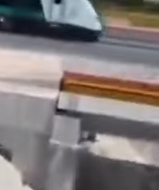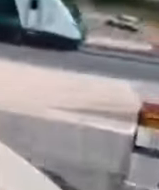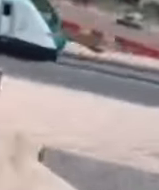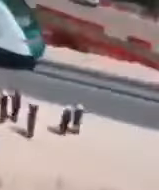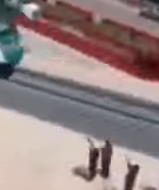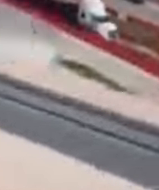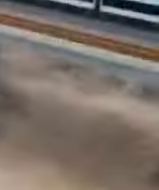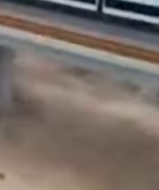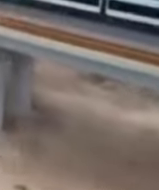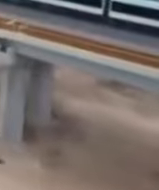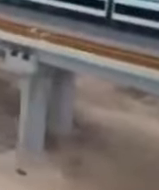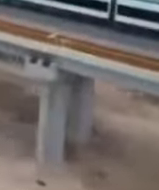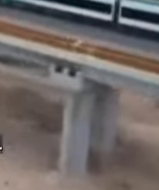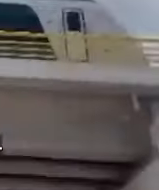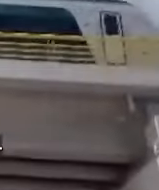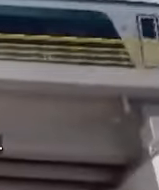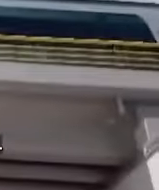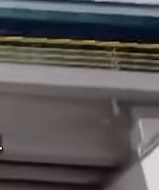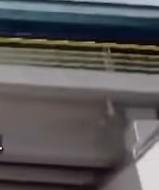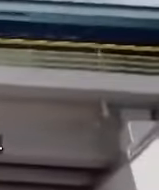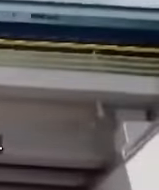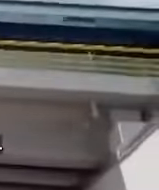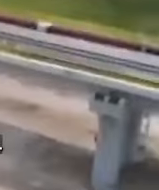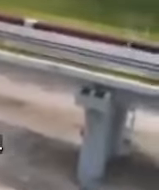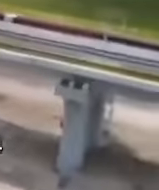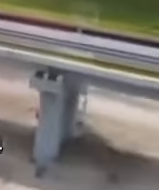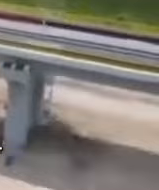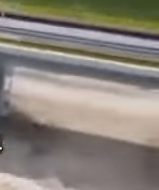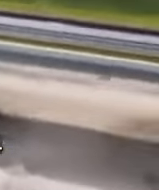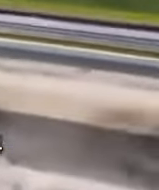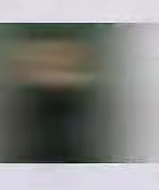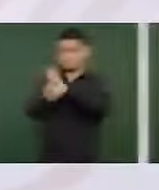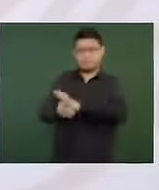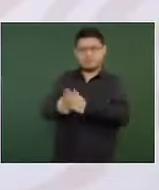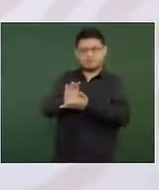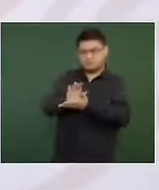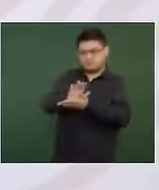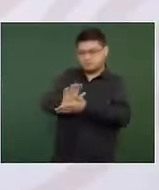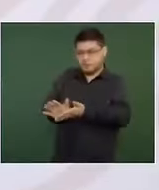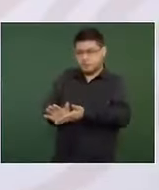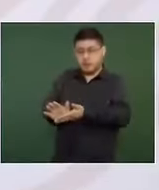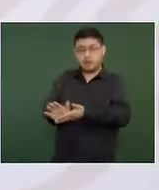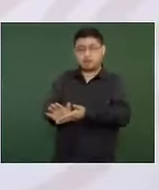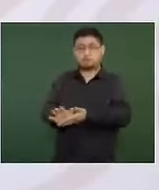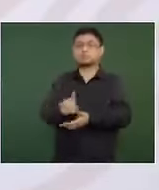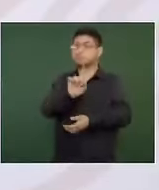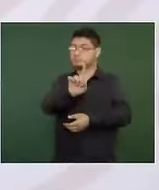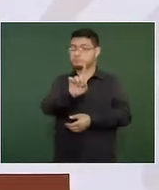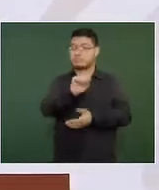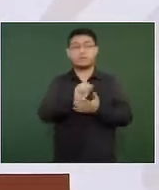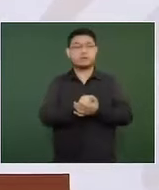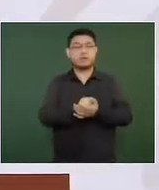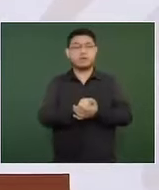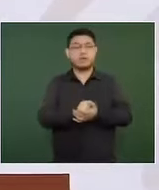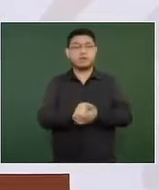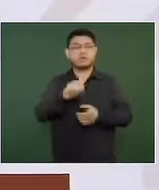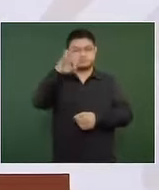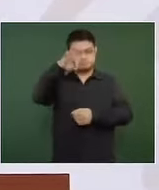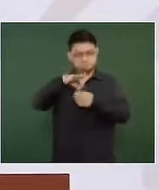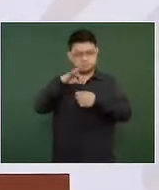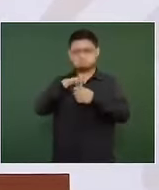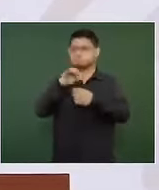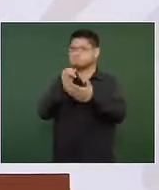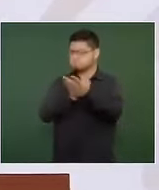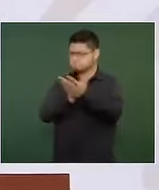al finalizar realizó el primer recorrido de supervisión a bordo del tren Maya democracia sí oligarquía